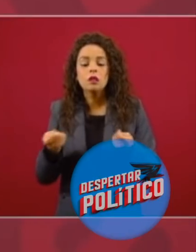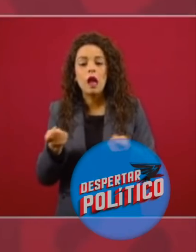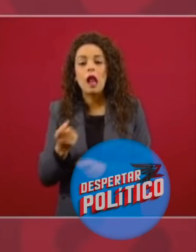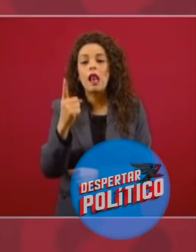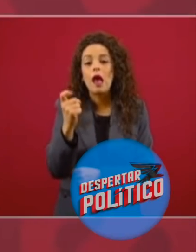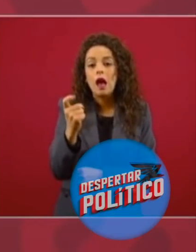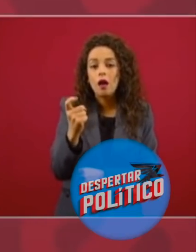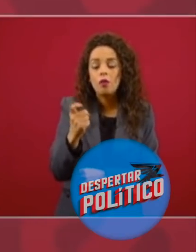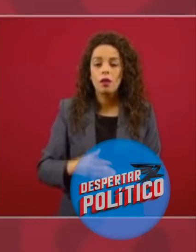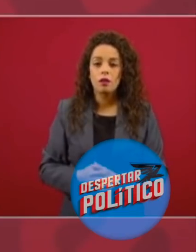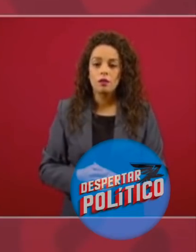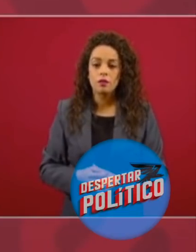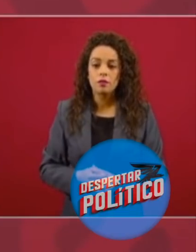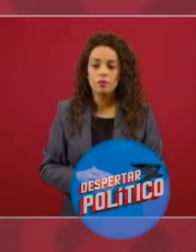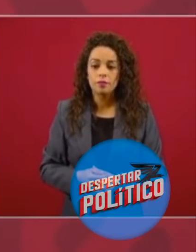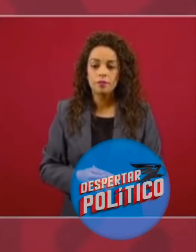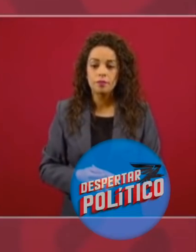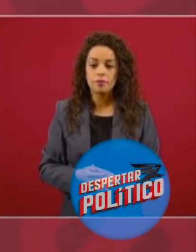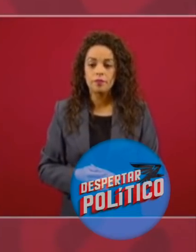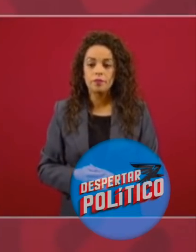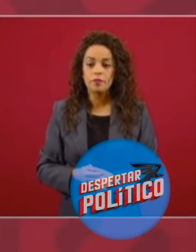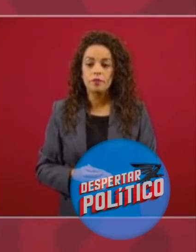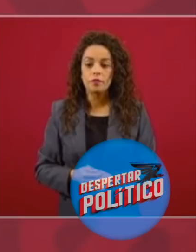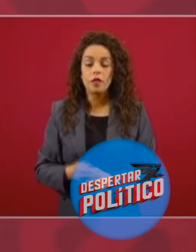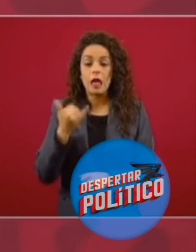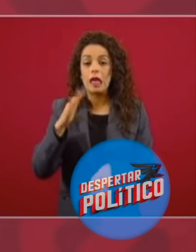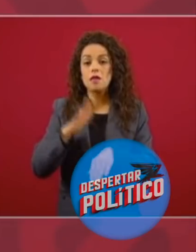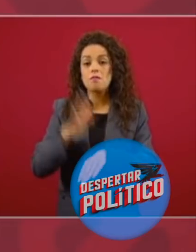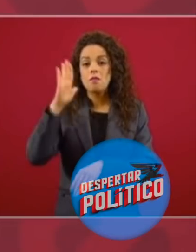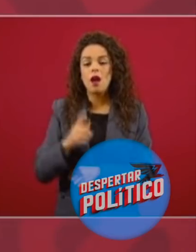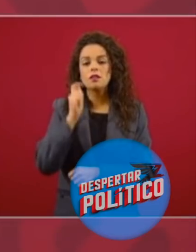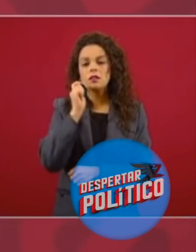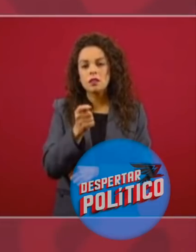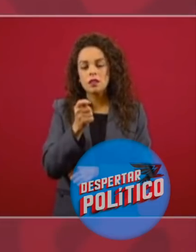sobre todo lo que tiene que ver con distritos de riego.